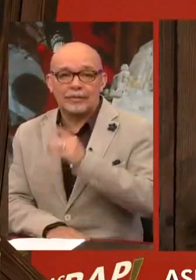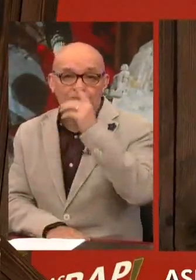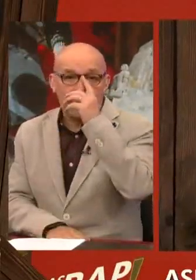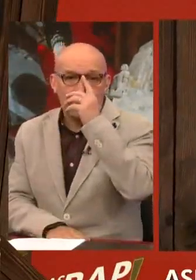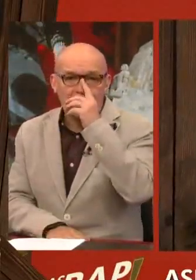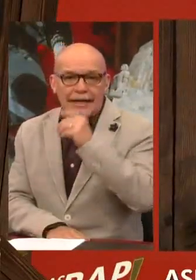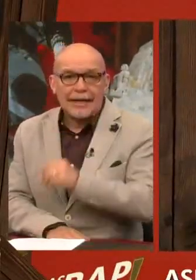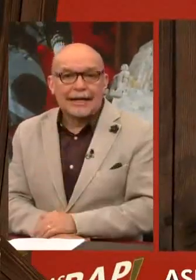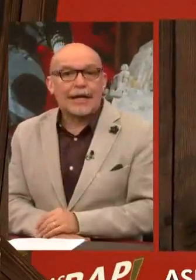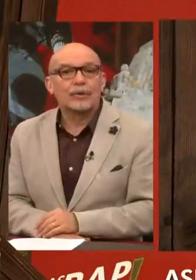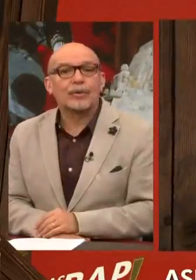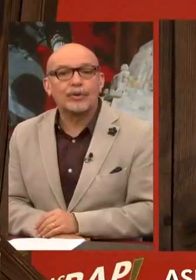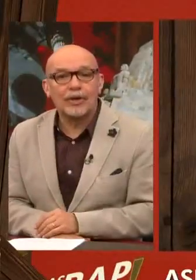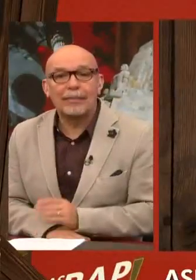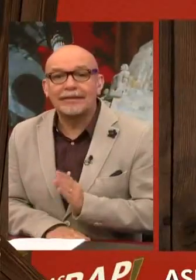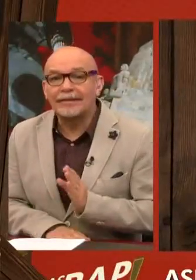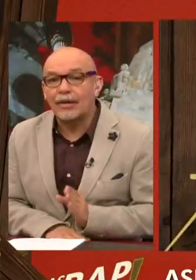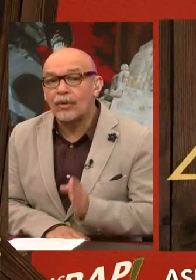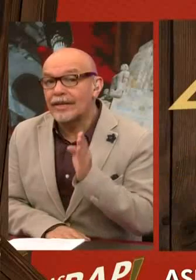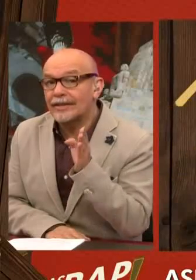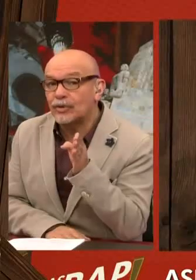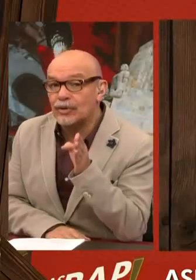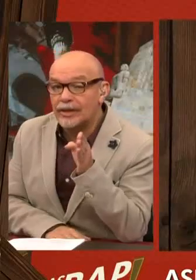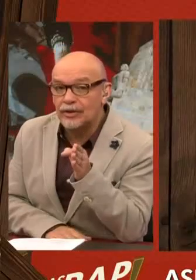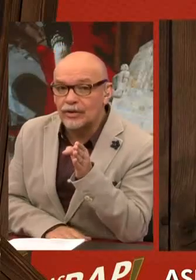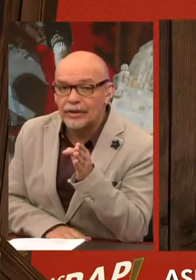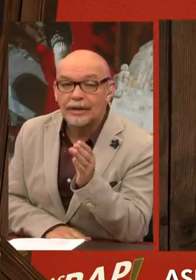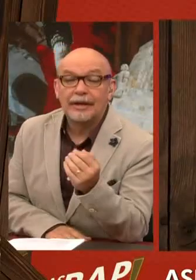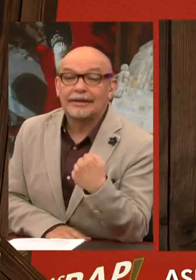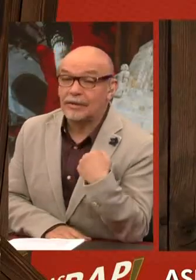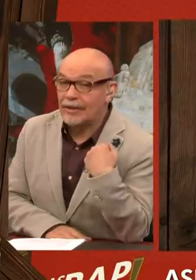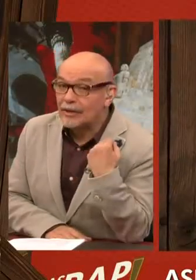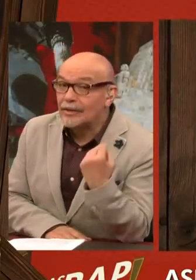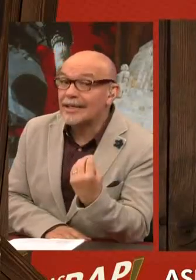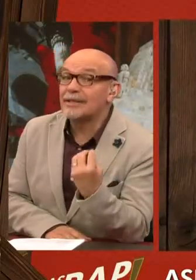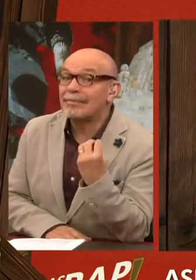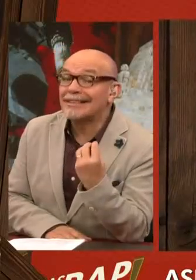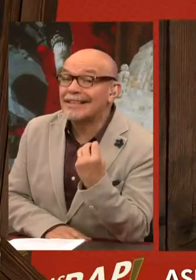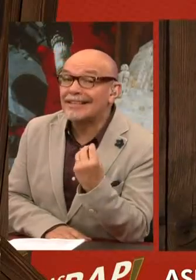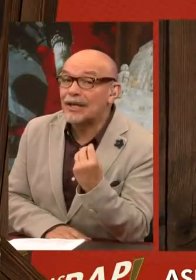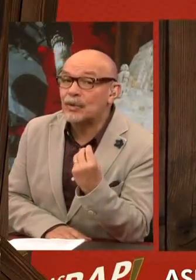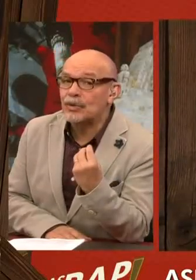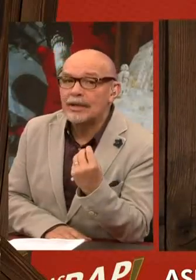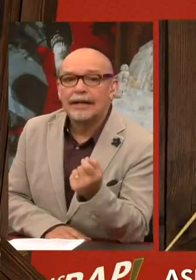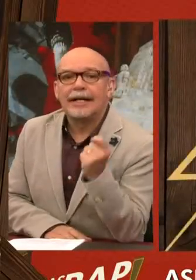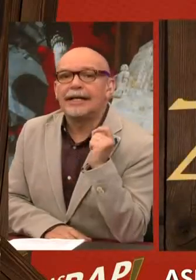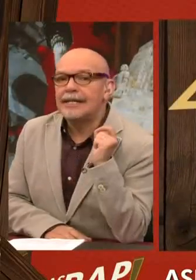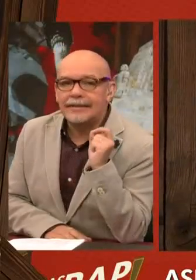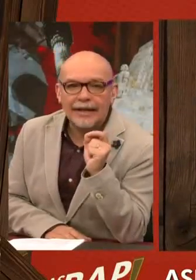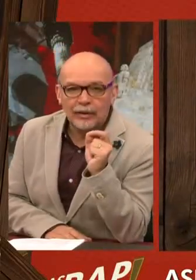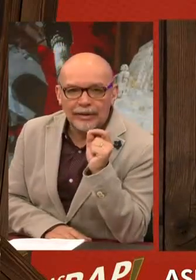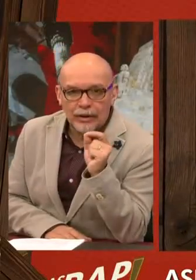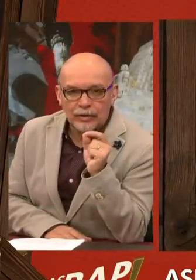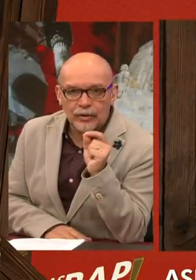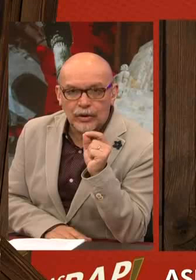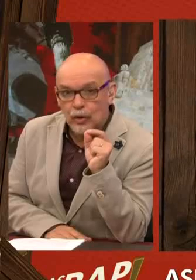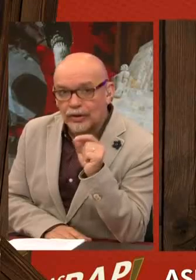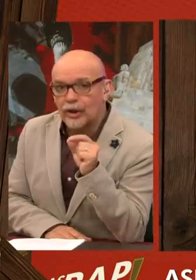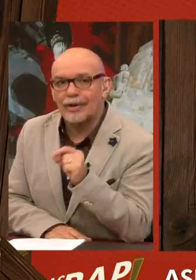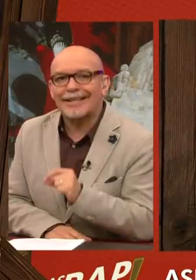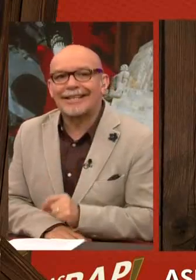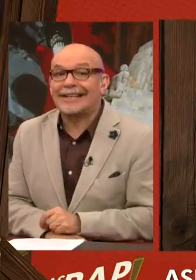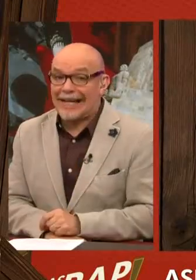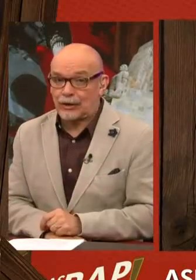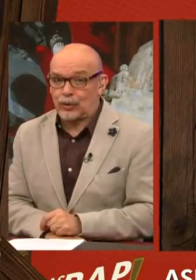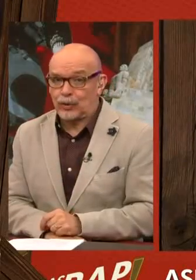los múltiples problemas que la construcción ha presentado desde sus inicios, estamos hablando desde hace más de 10 años, enlistando, entre otros,